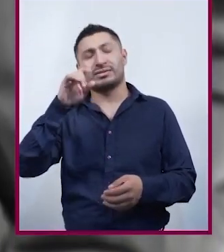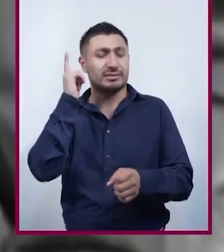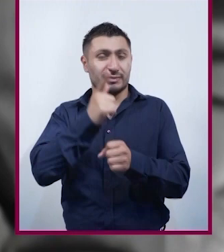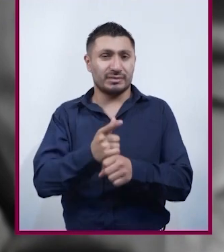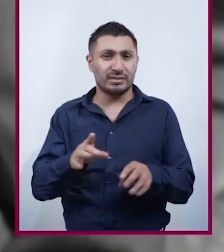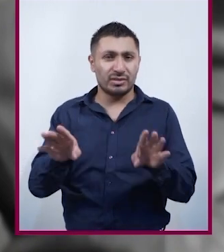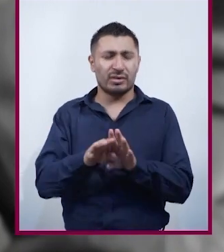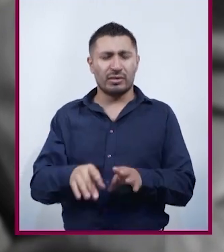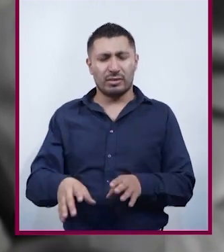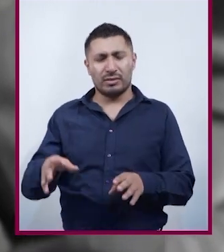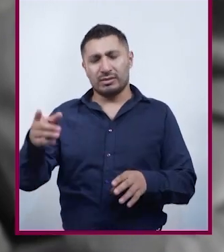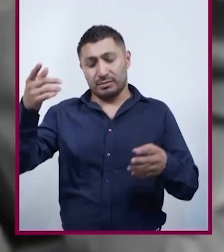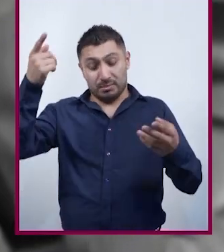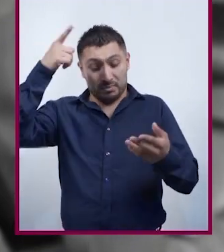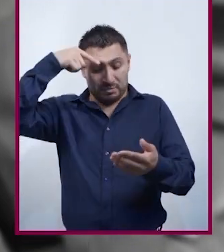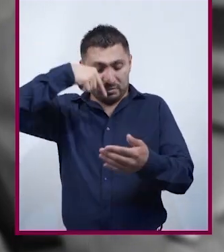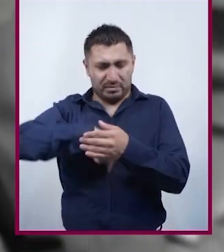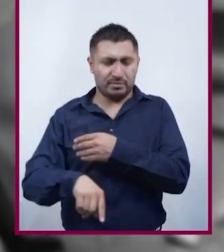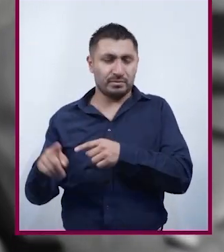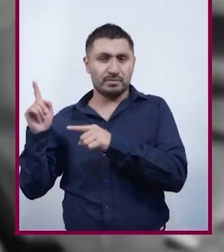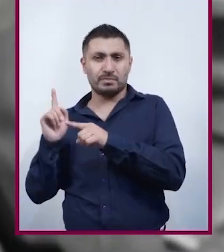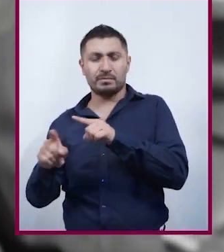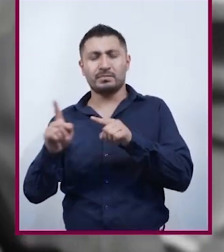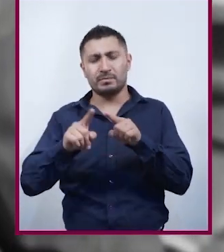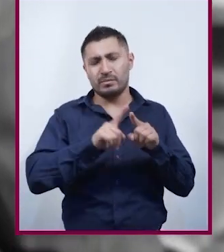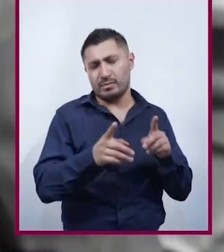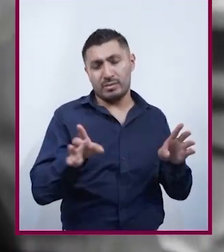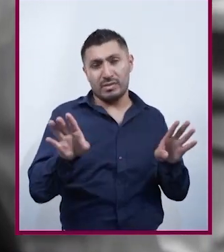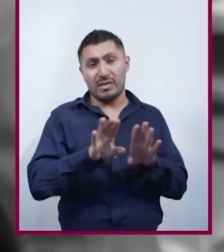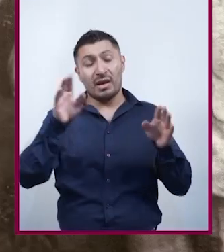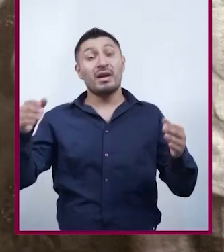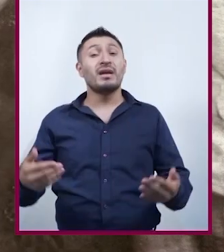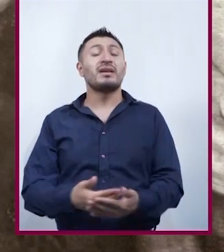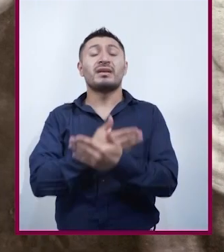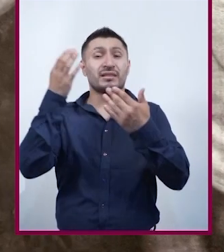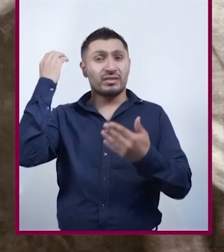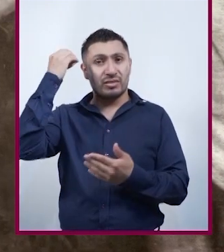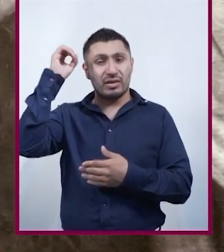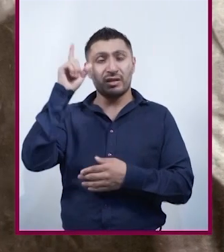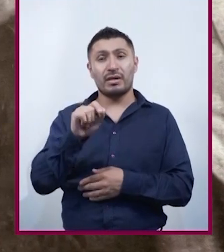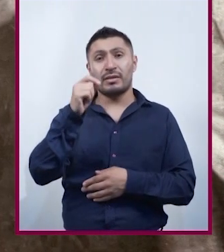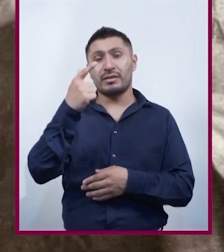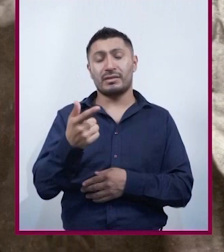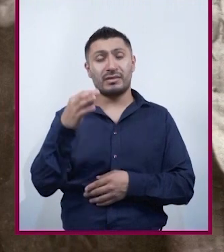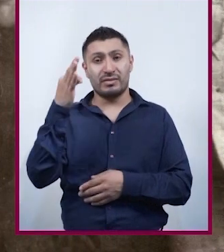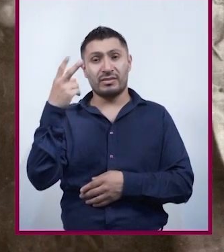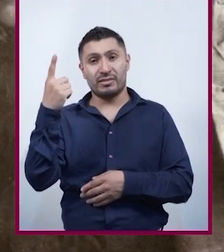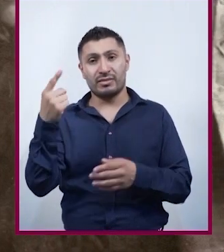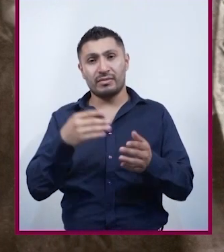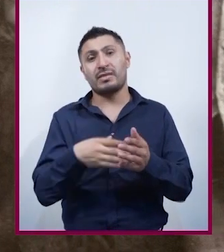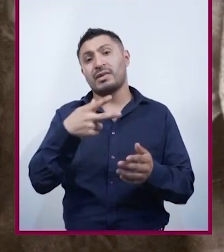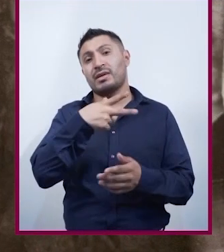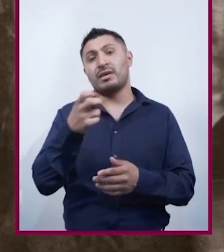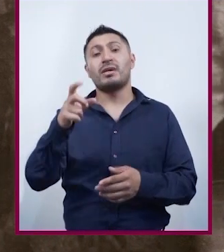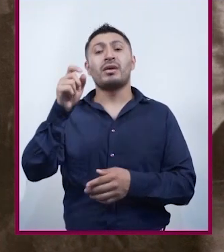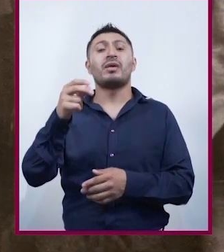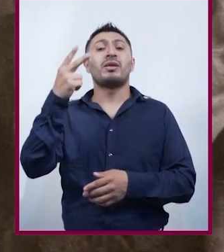la complejidad de ser un sujeto fragmentado entre varios mundos. Nació en Oaxaca el 27 de febrero